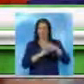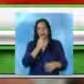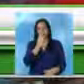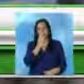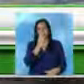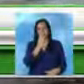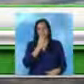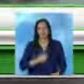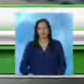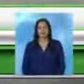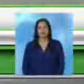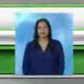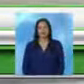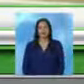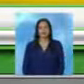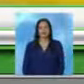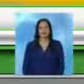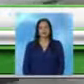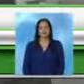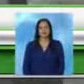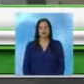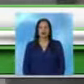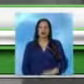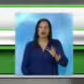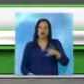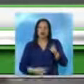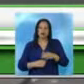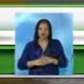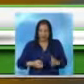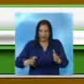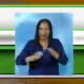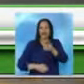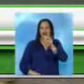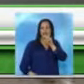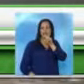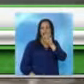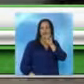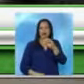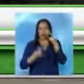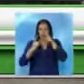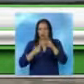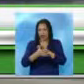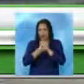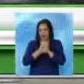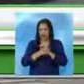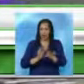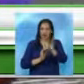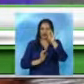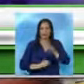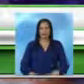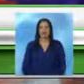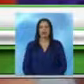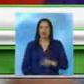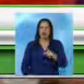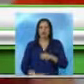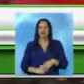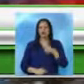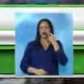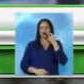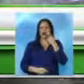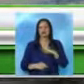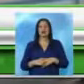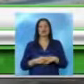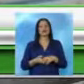¡Altacita! En la vía de editamiento, ve al amigo elegido. Este sujeto peso pluma va plácidamente descansando en